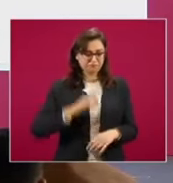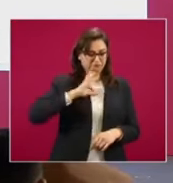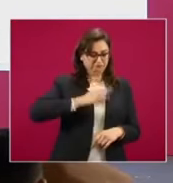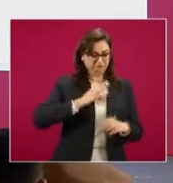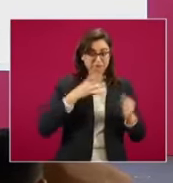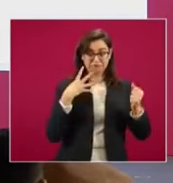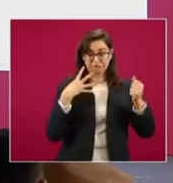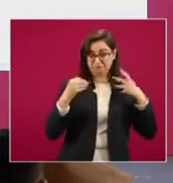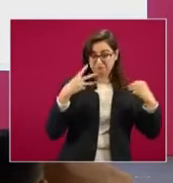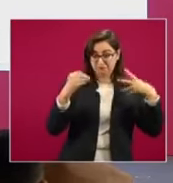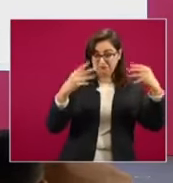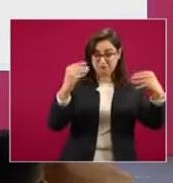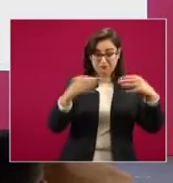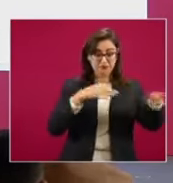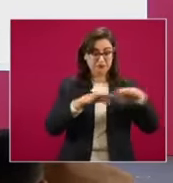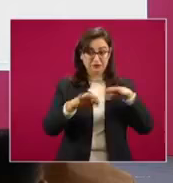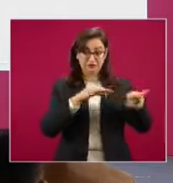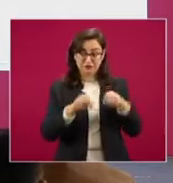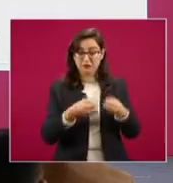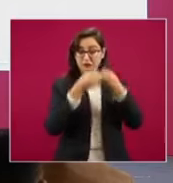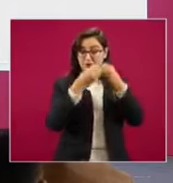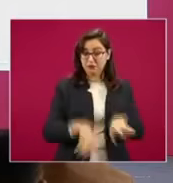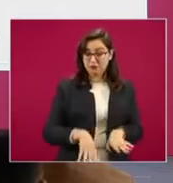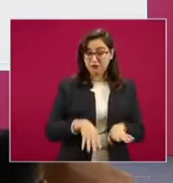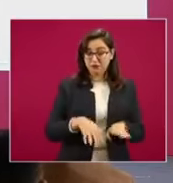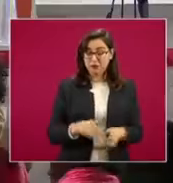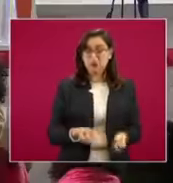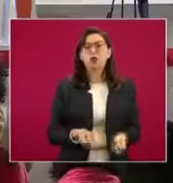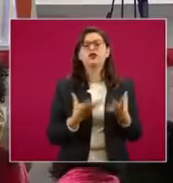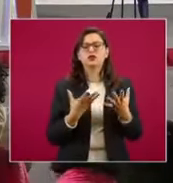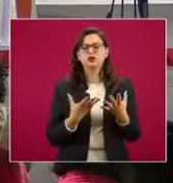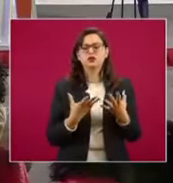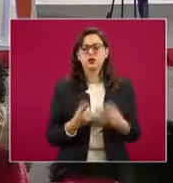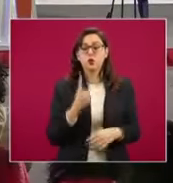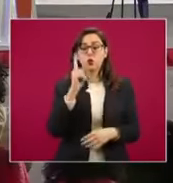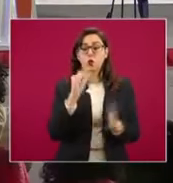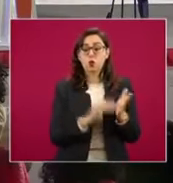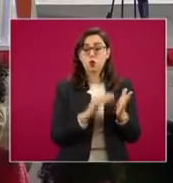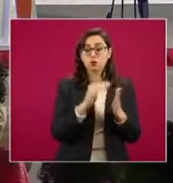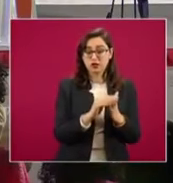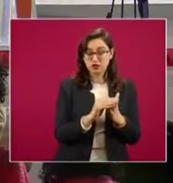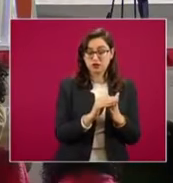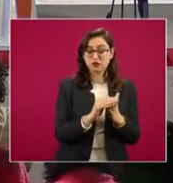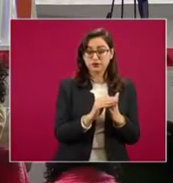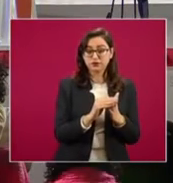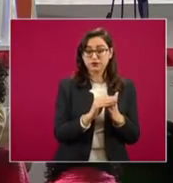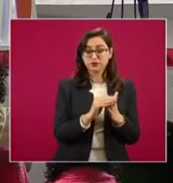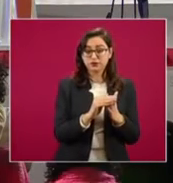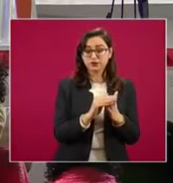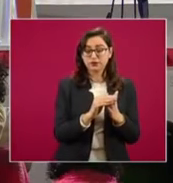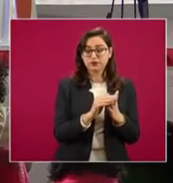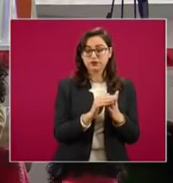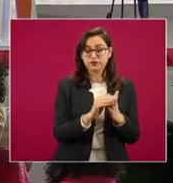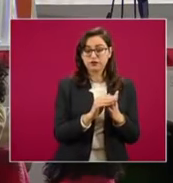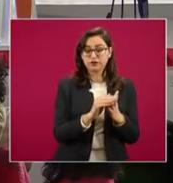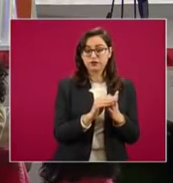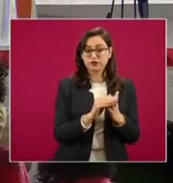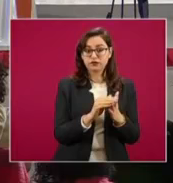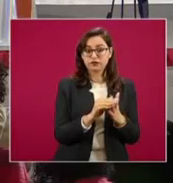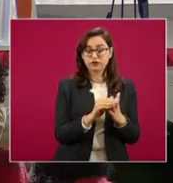millón de empleos formales de estos